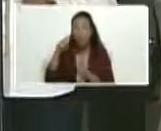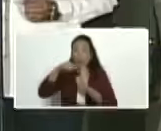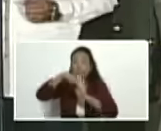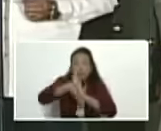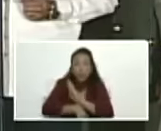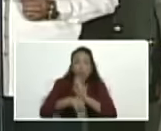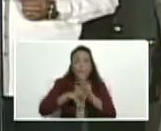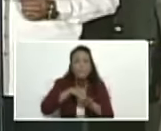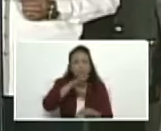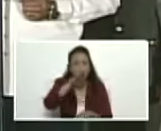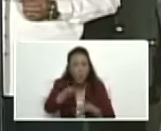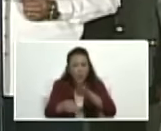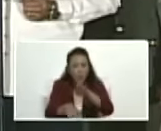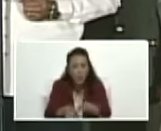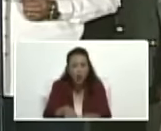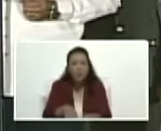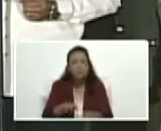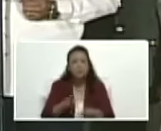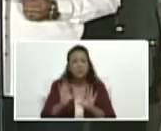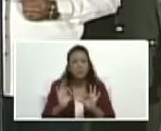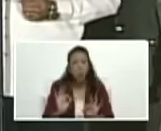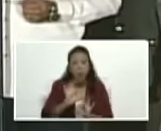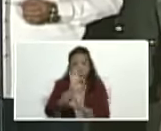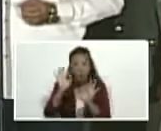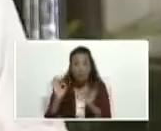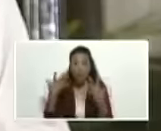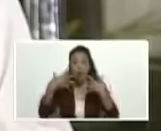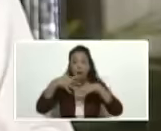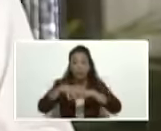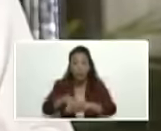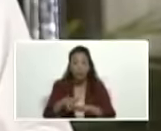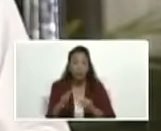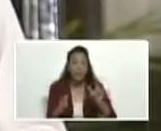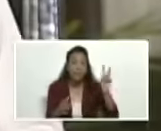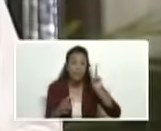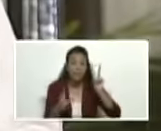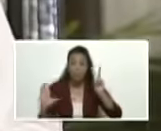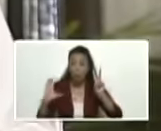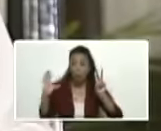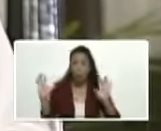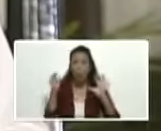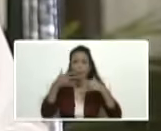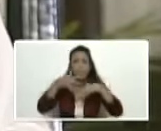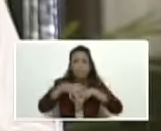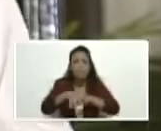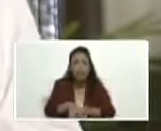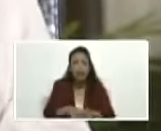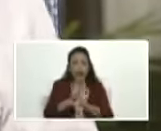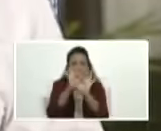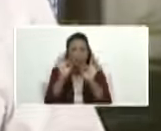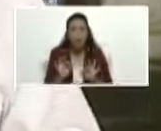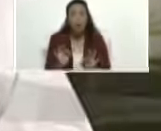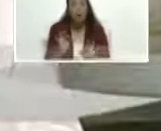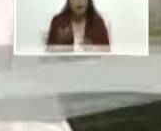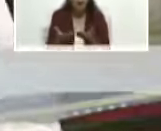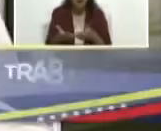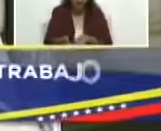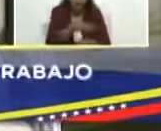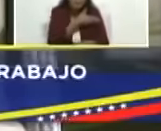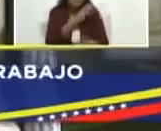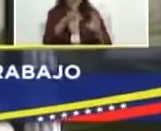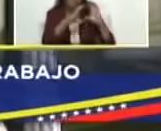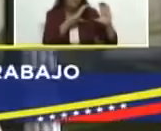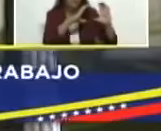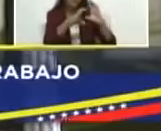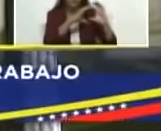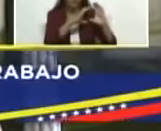los pasos de la integración y más allá, como lo conversábamos,